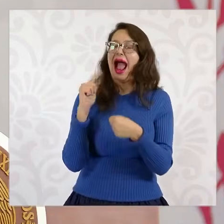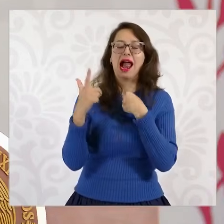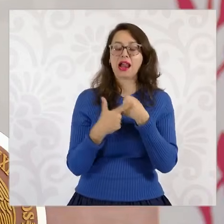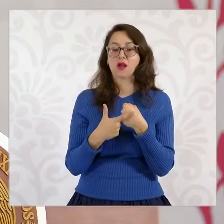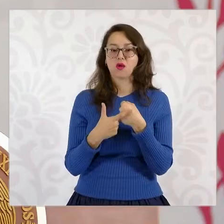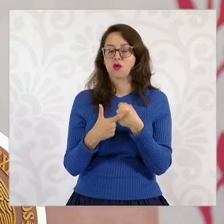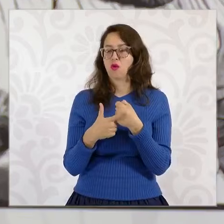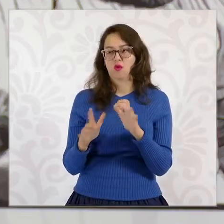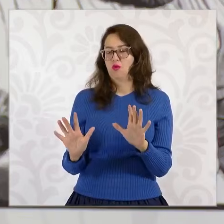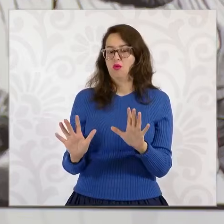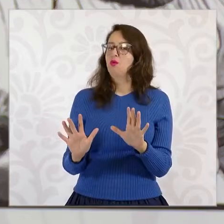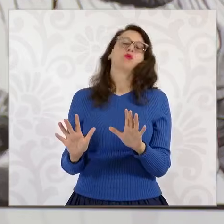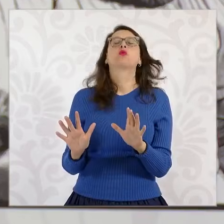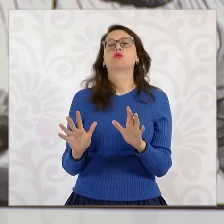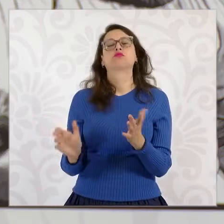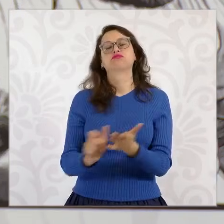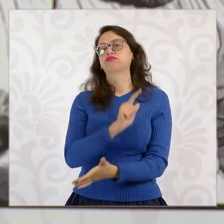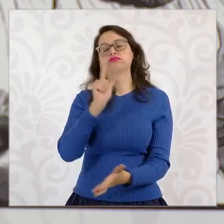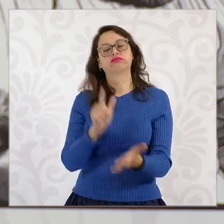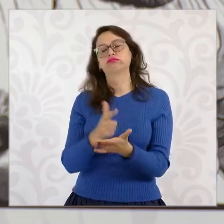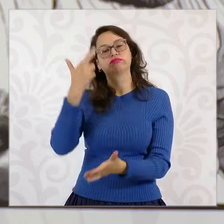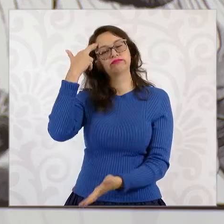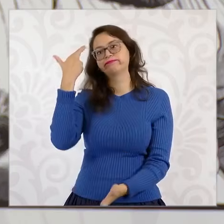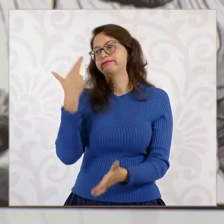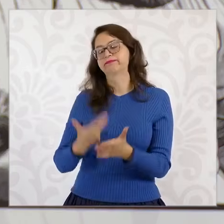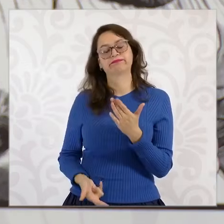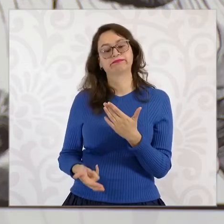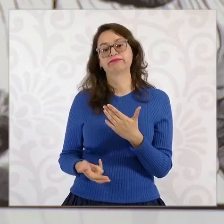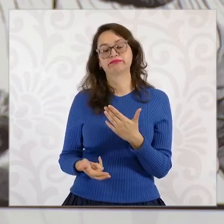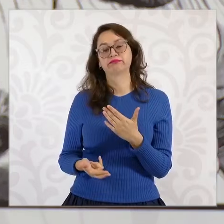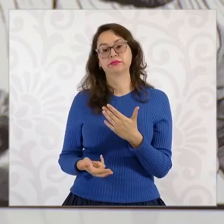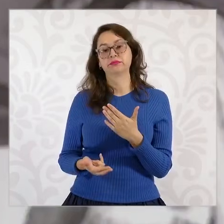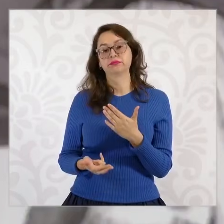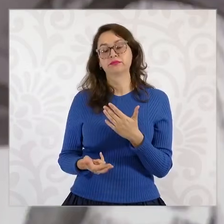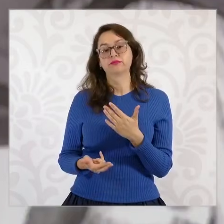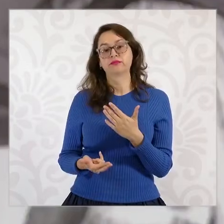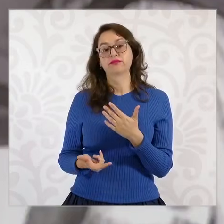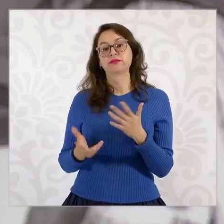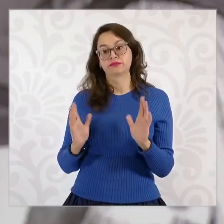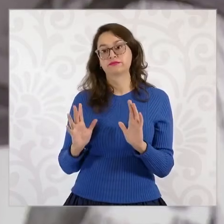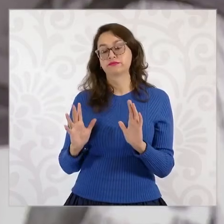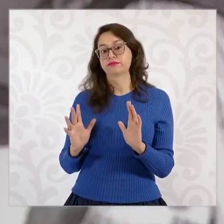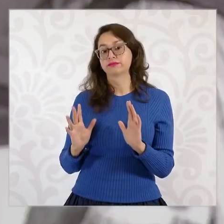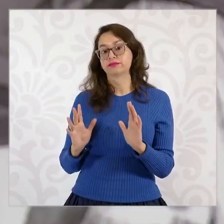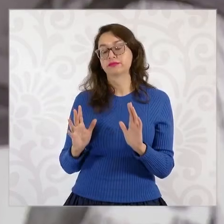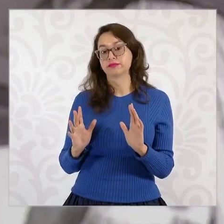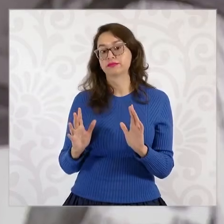no solamente no está dentro de la ley si hace esto, sino que además hay delitos